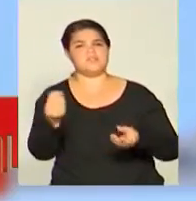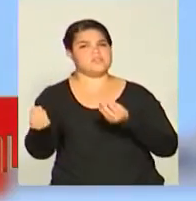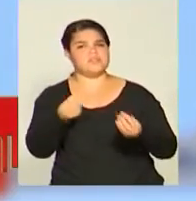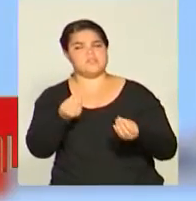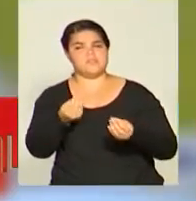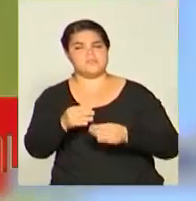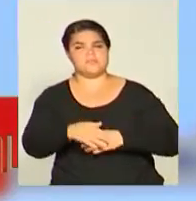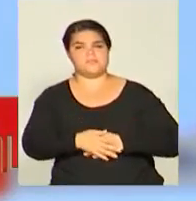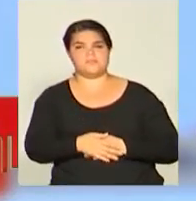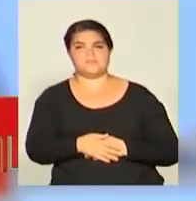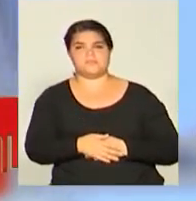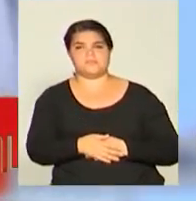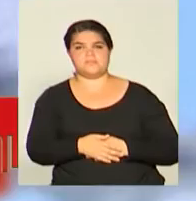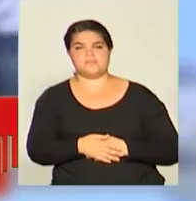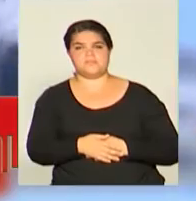situación de